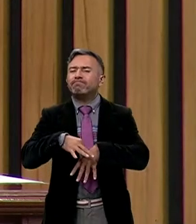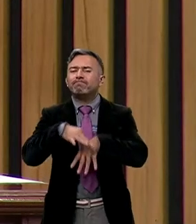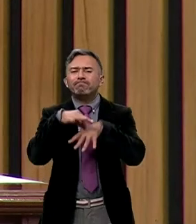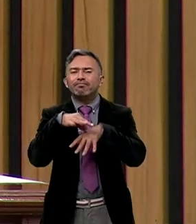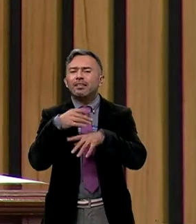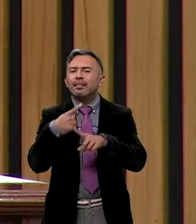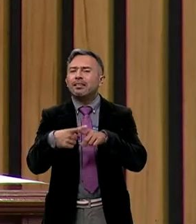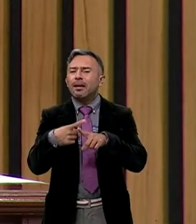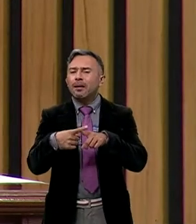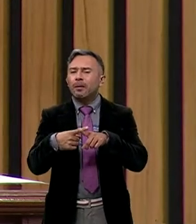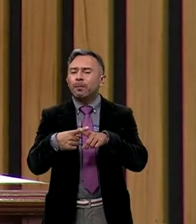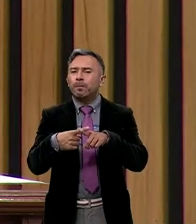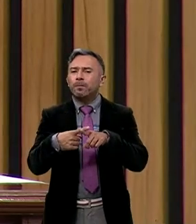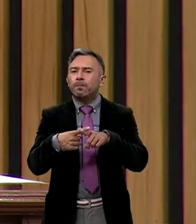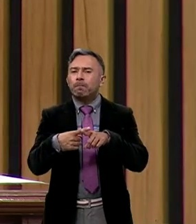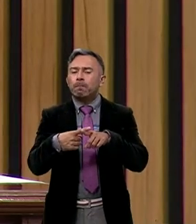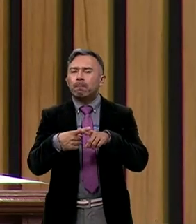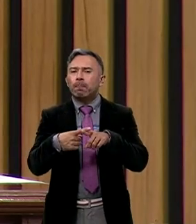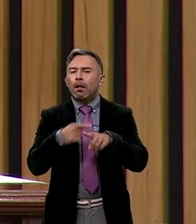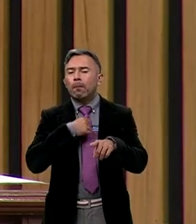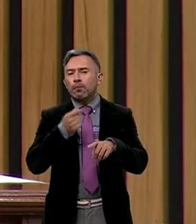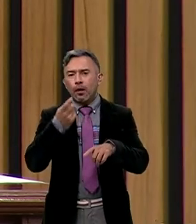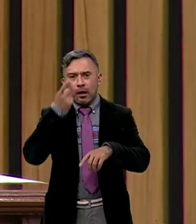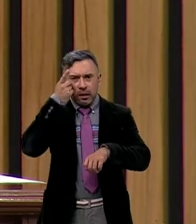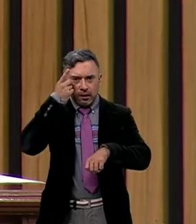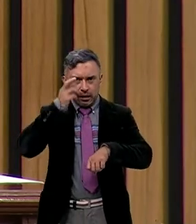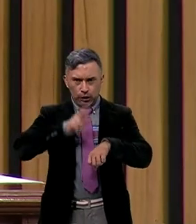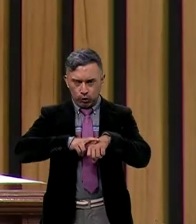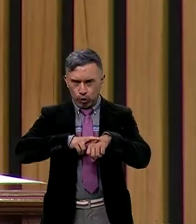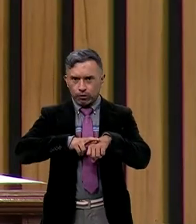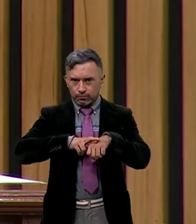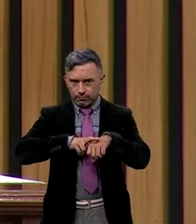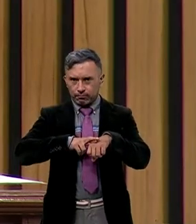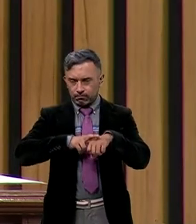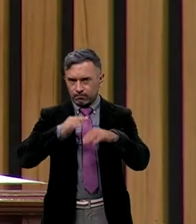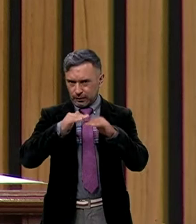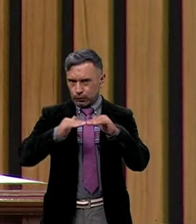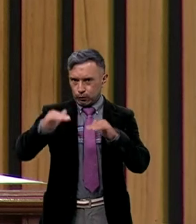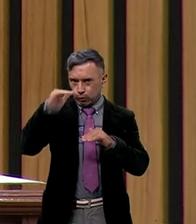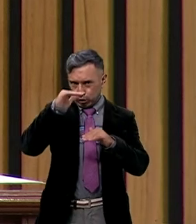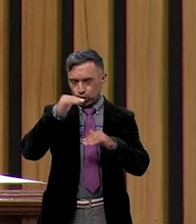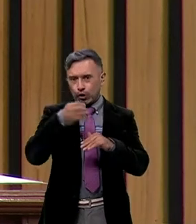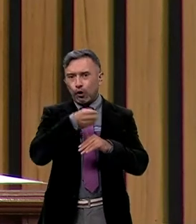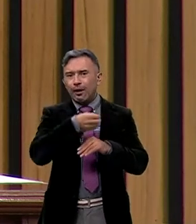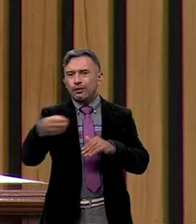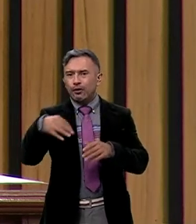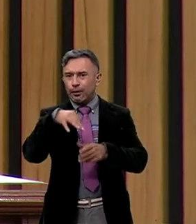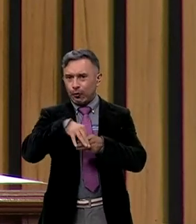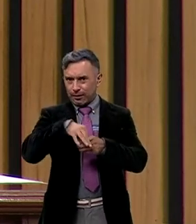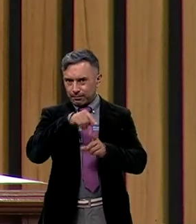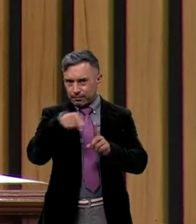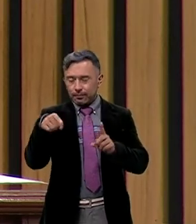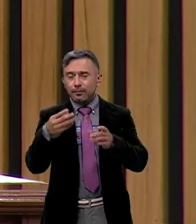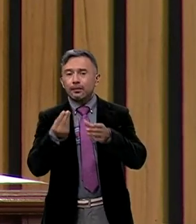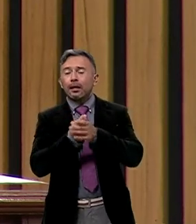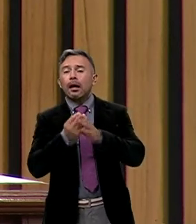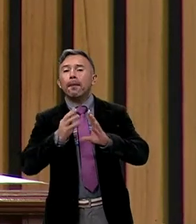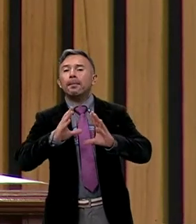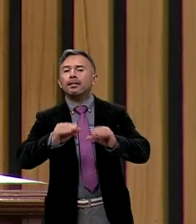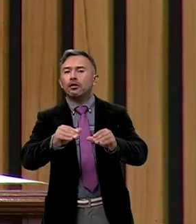integran las direcciones ejecutivas de organización electoral de capacitación electoral y educación